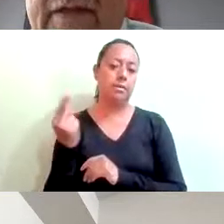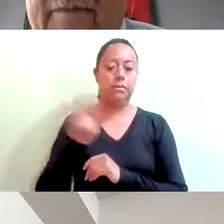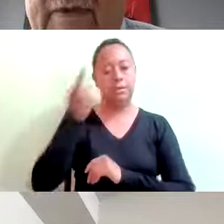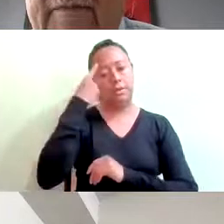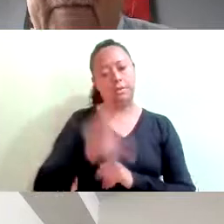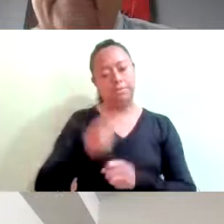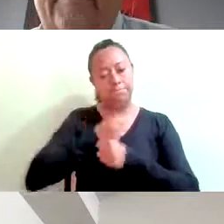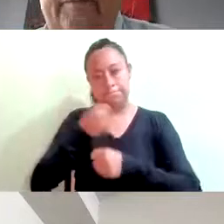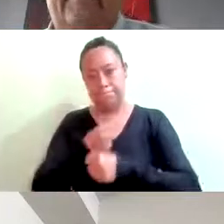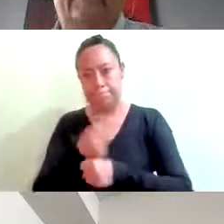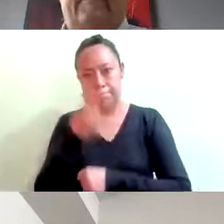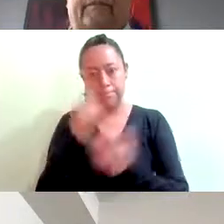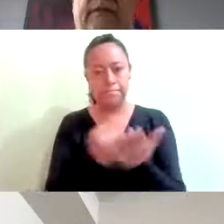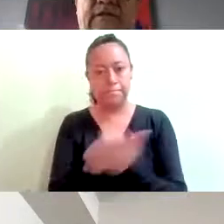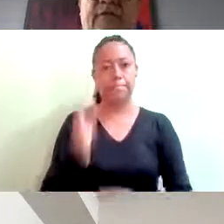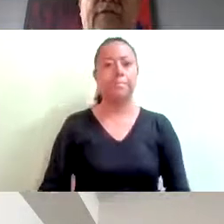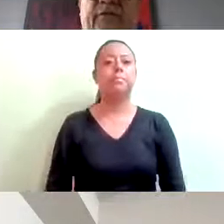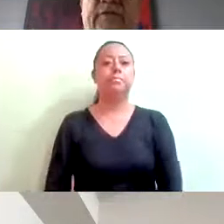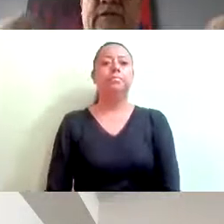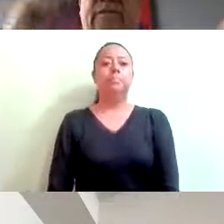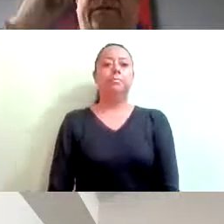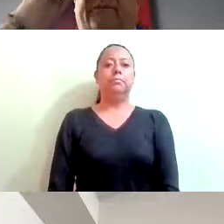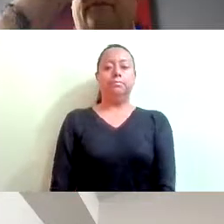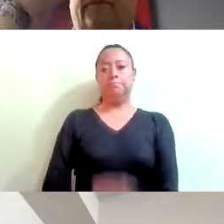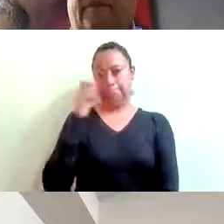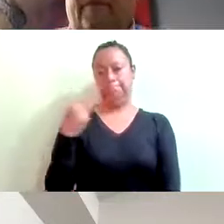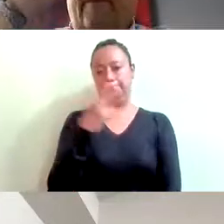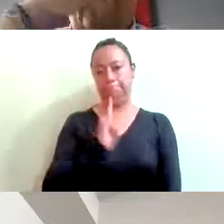el dictamen. Esa sería mi propuesta.